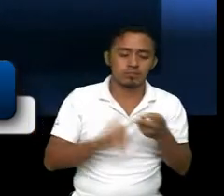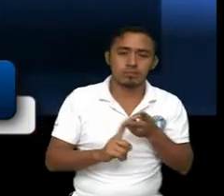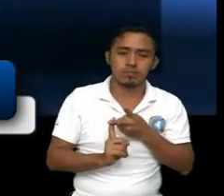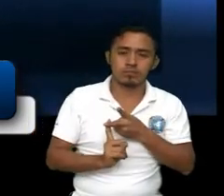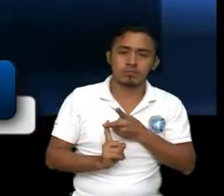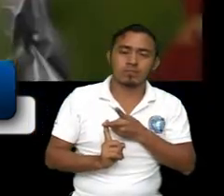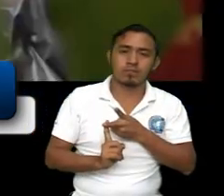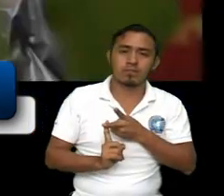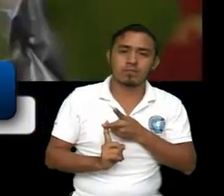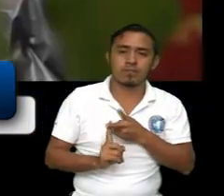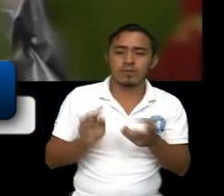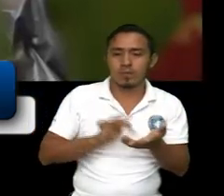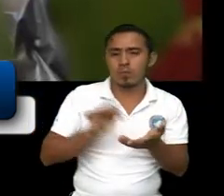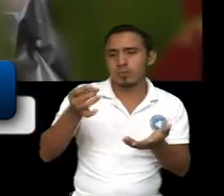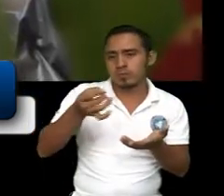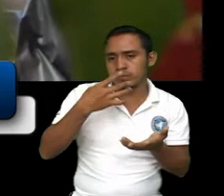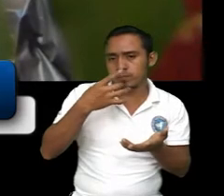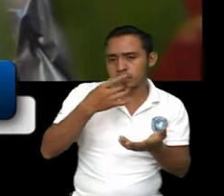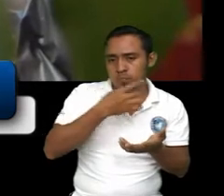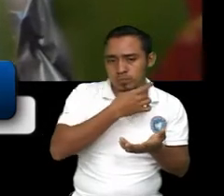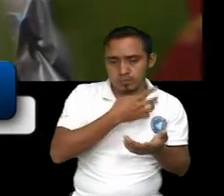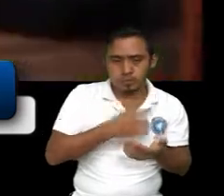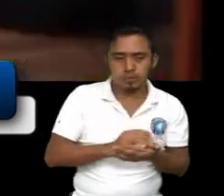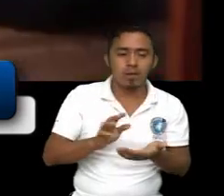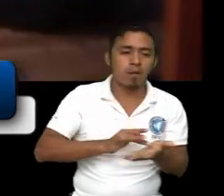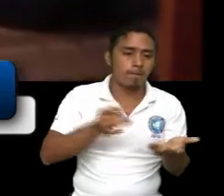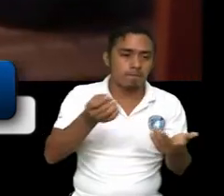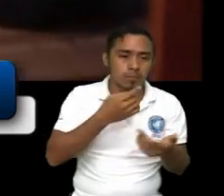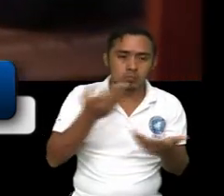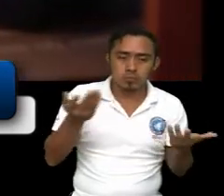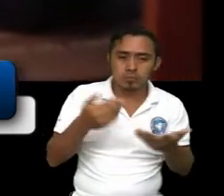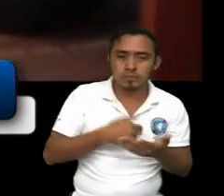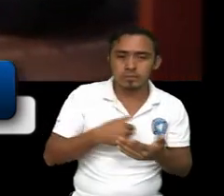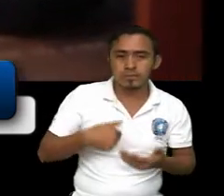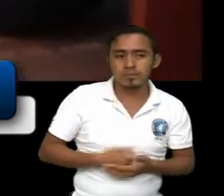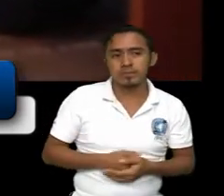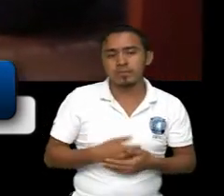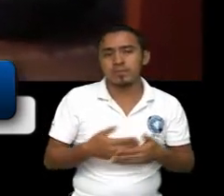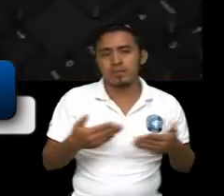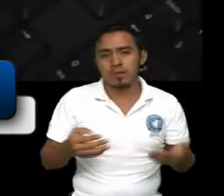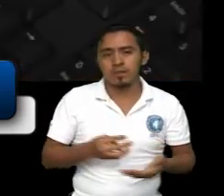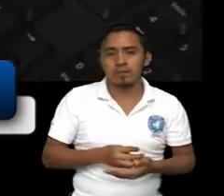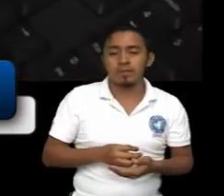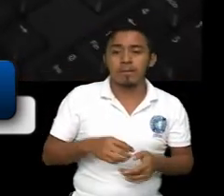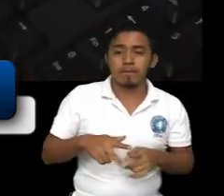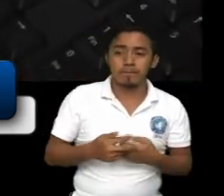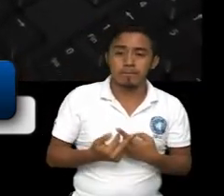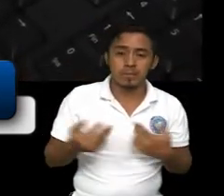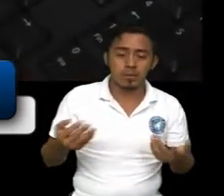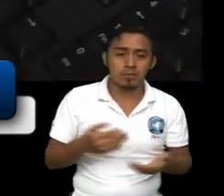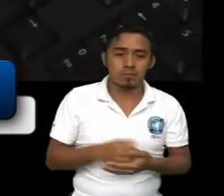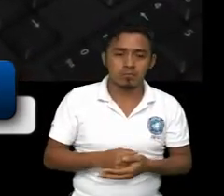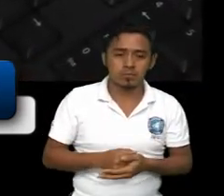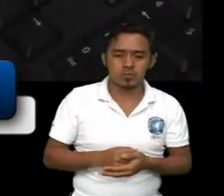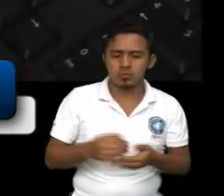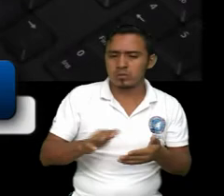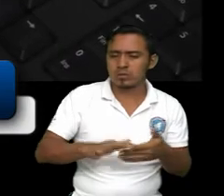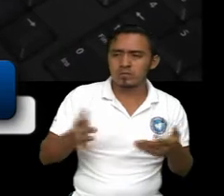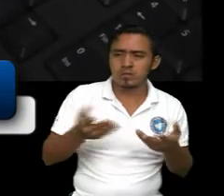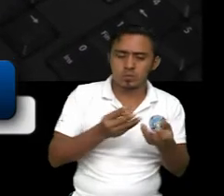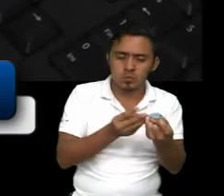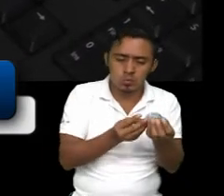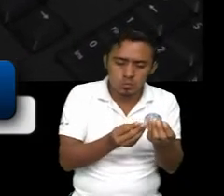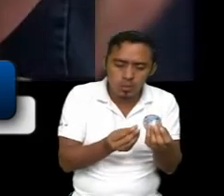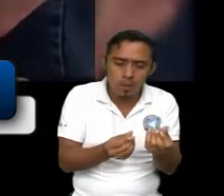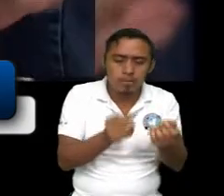tratamiento médico el otro que es importante obviamente en estos casos se inicia con aire es que eso no es analgésicos no esteroideos